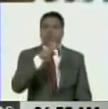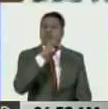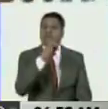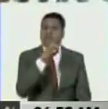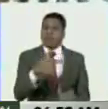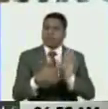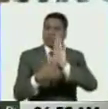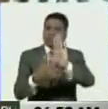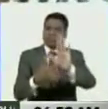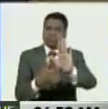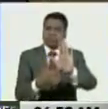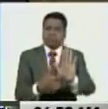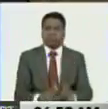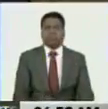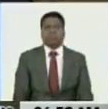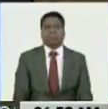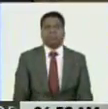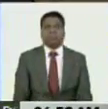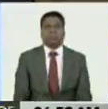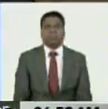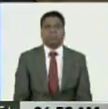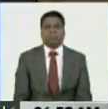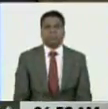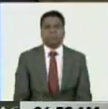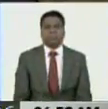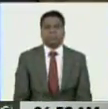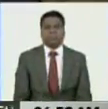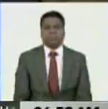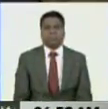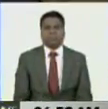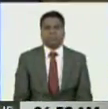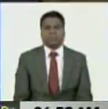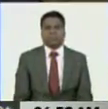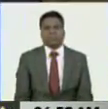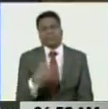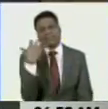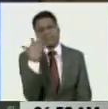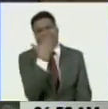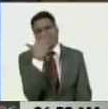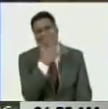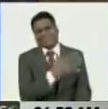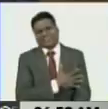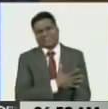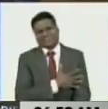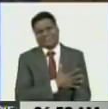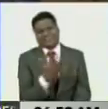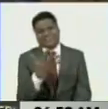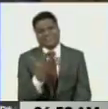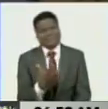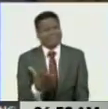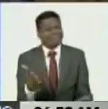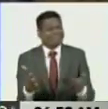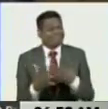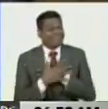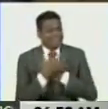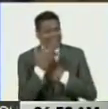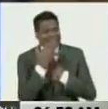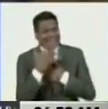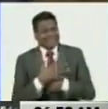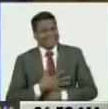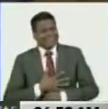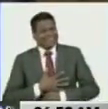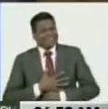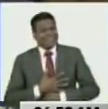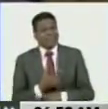técnico donde lo dice. Gaby, habla de una pequeña apertura